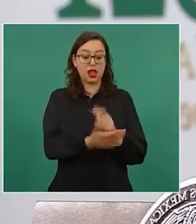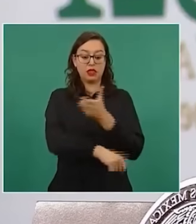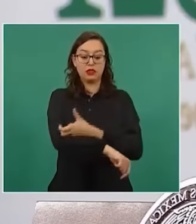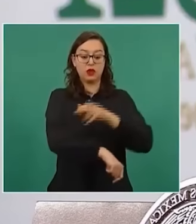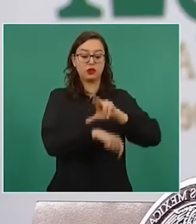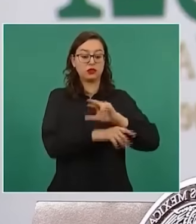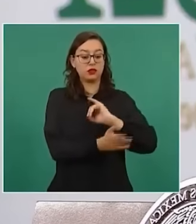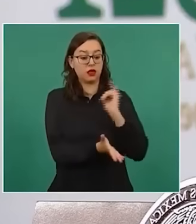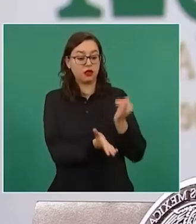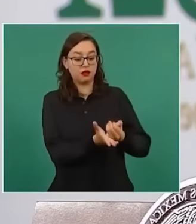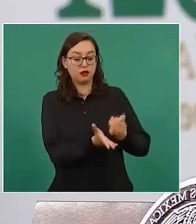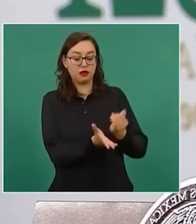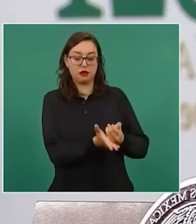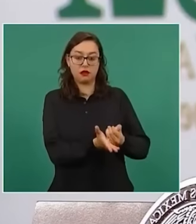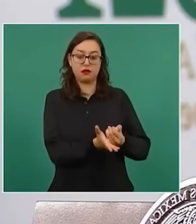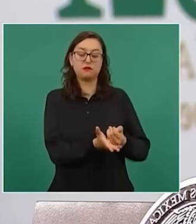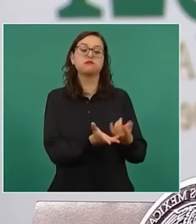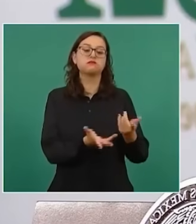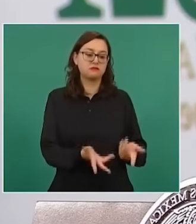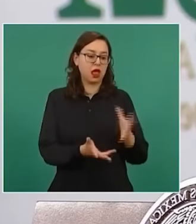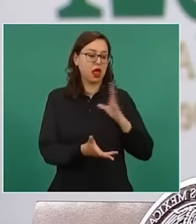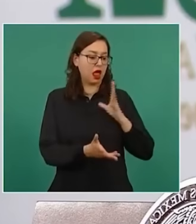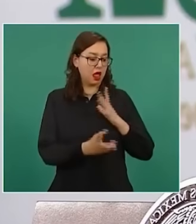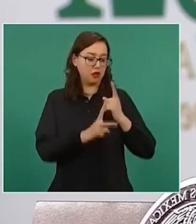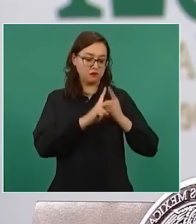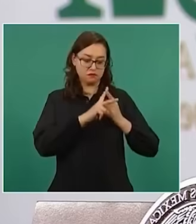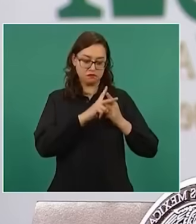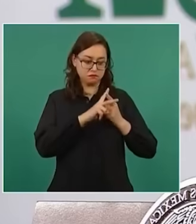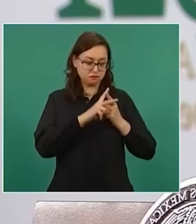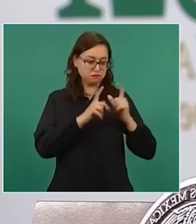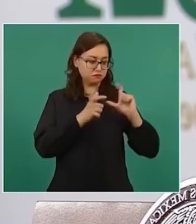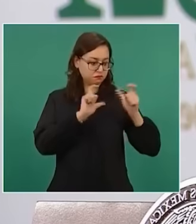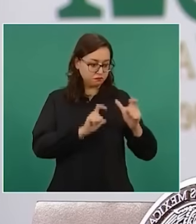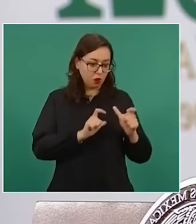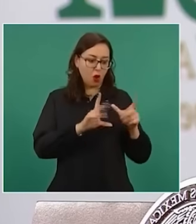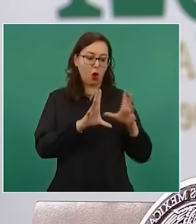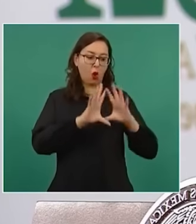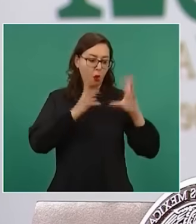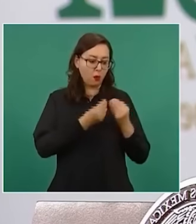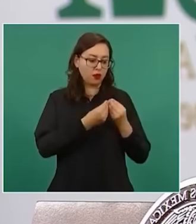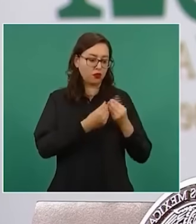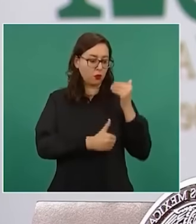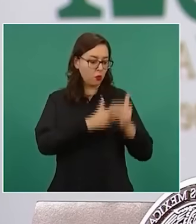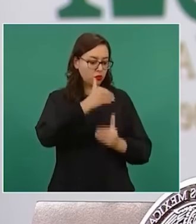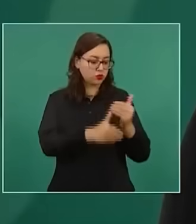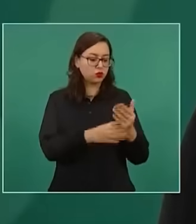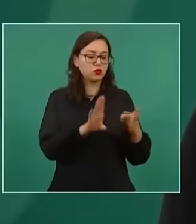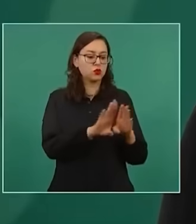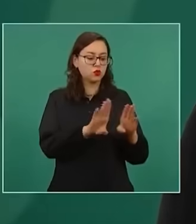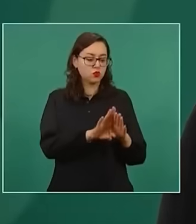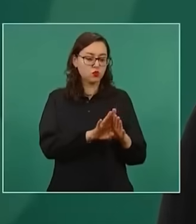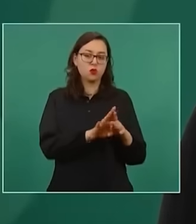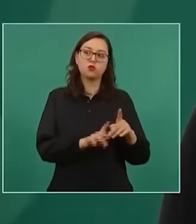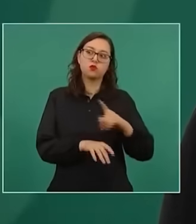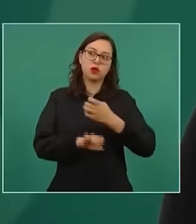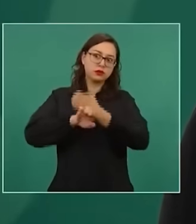en Bueno de hecho universidades que estudió fue aquí en México la licatura en economía tiene maestría en economía es por eso que